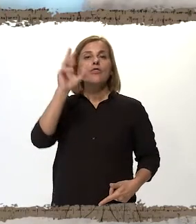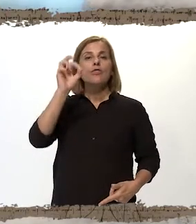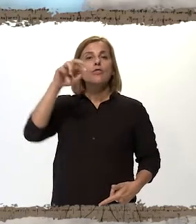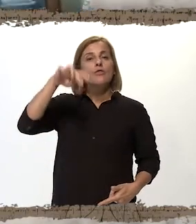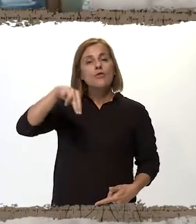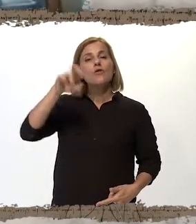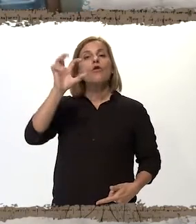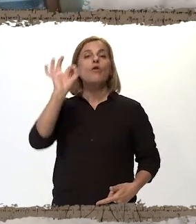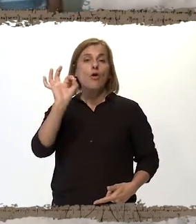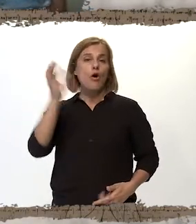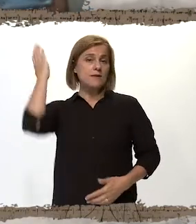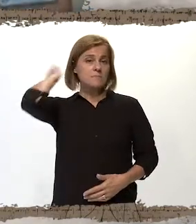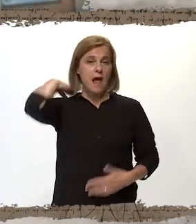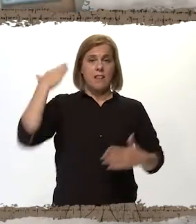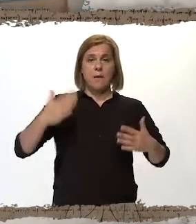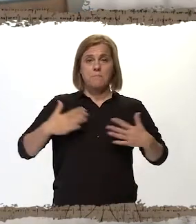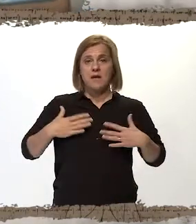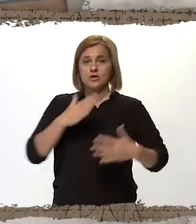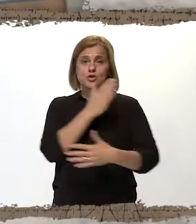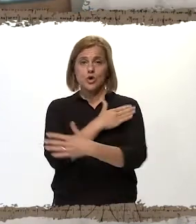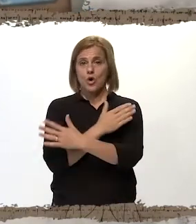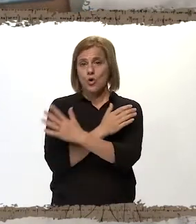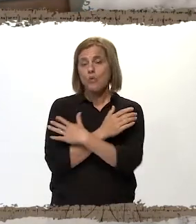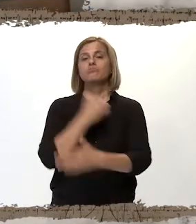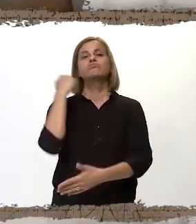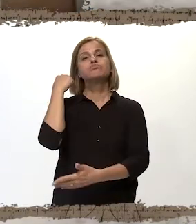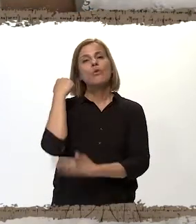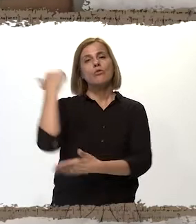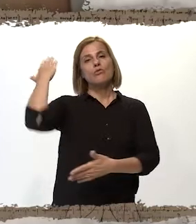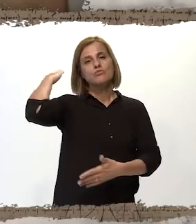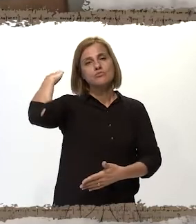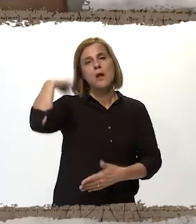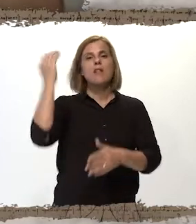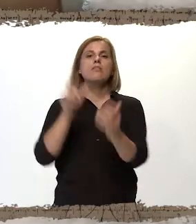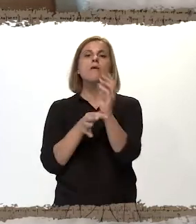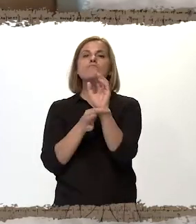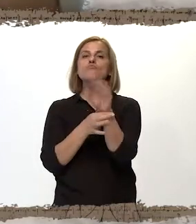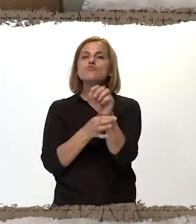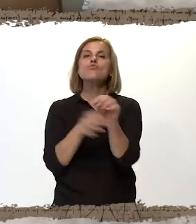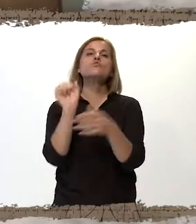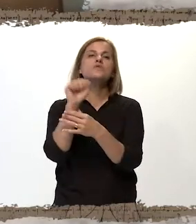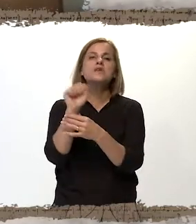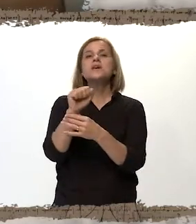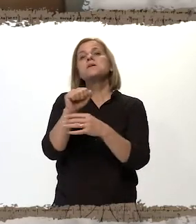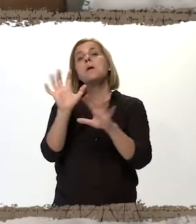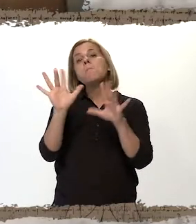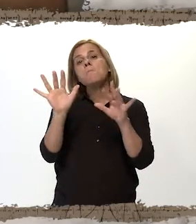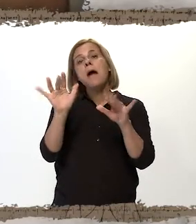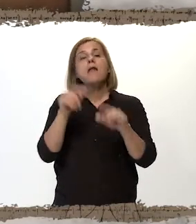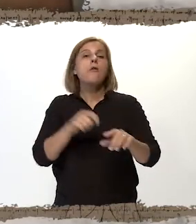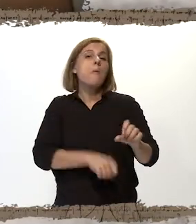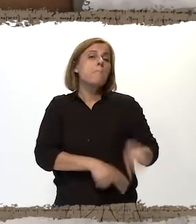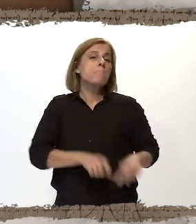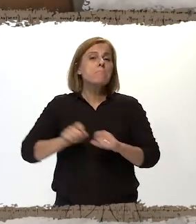espalda. El pecho, hombro, brazo, codo, espalda, muñeca, mano, pierna, pie. Acá,